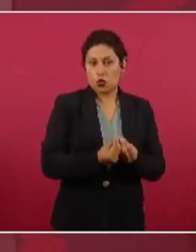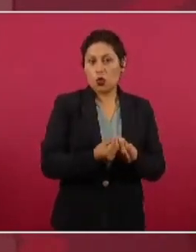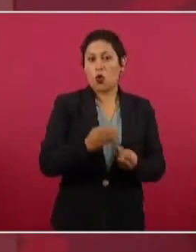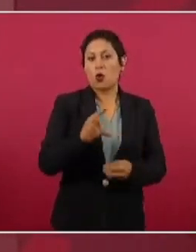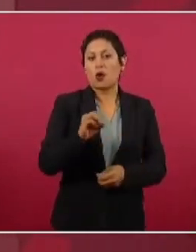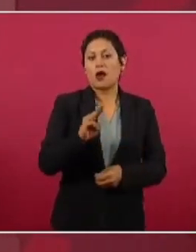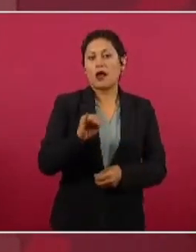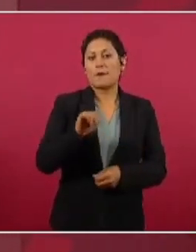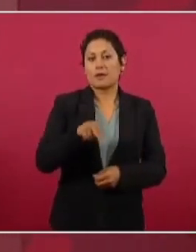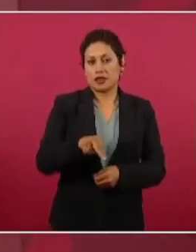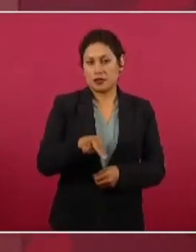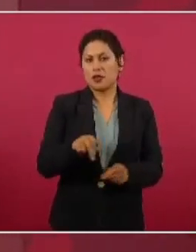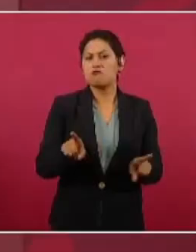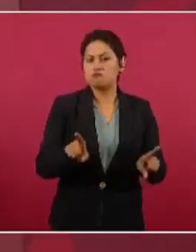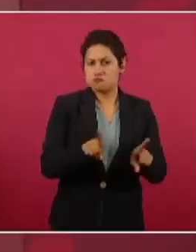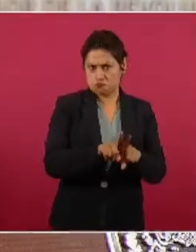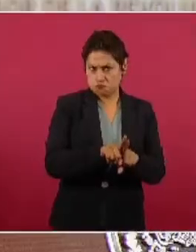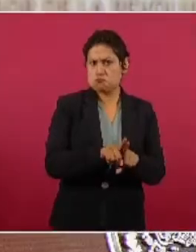cercano,